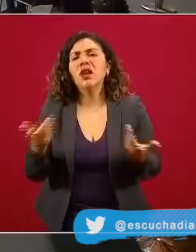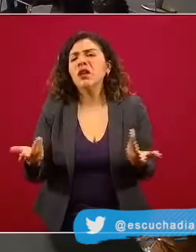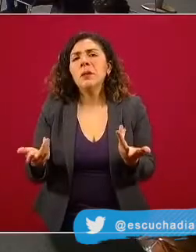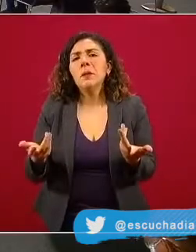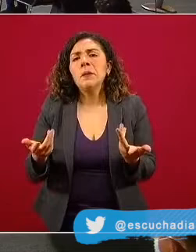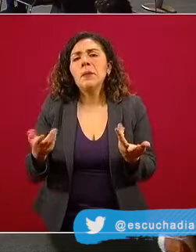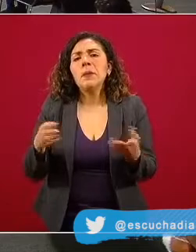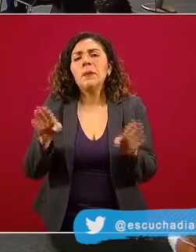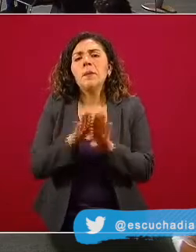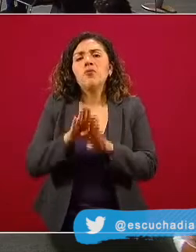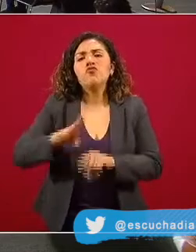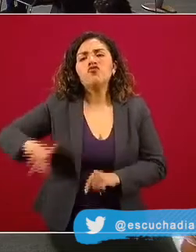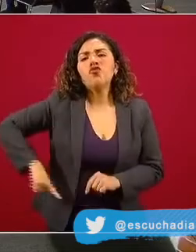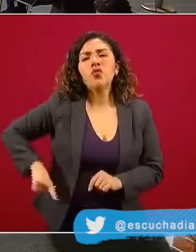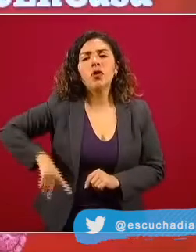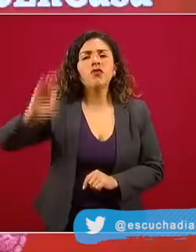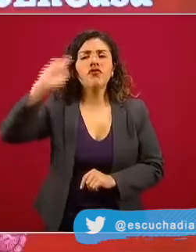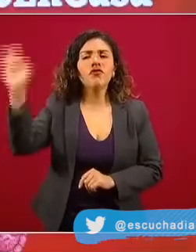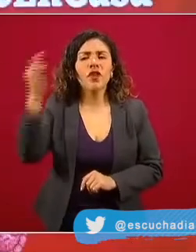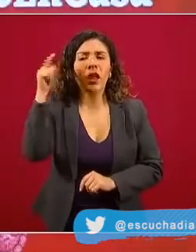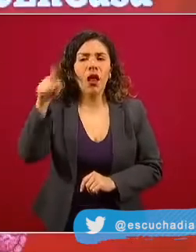impuesto en México.